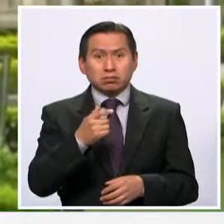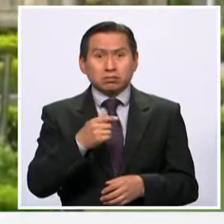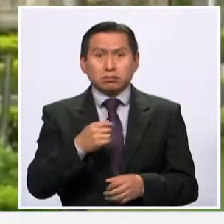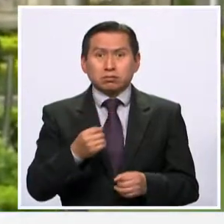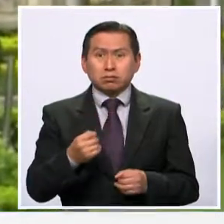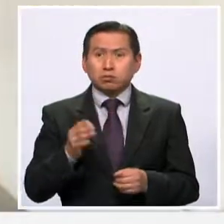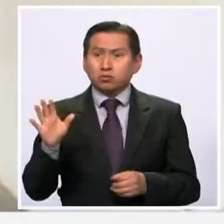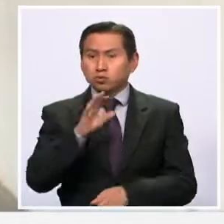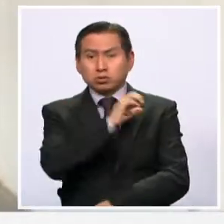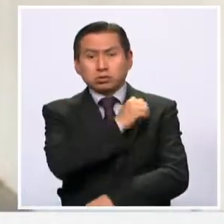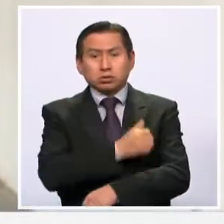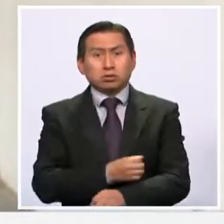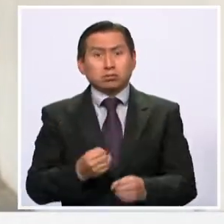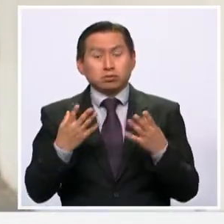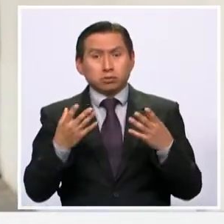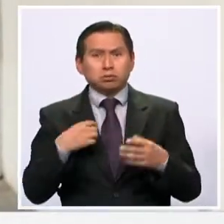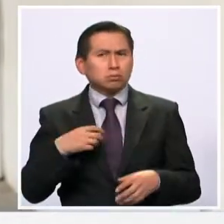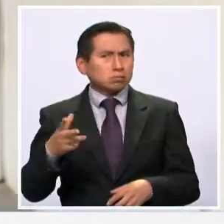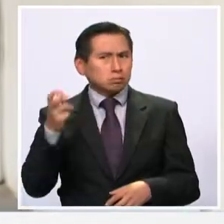muchas autoridades,